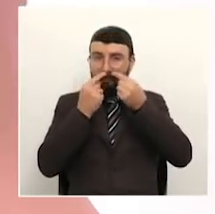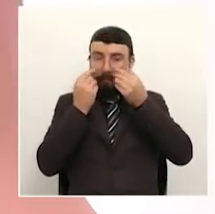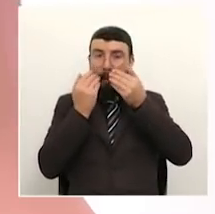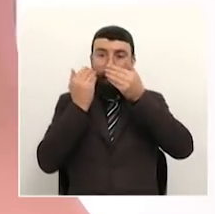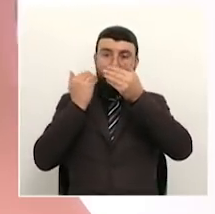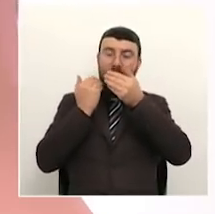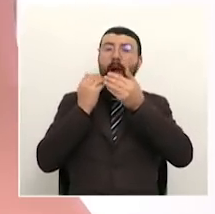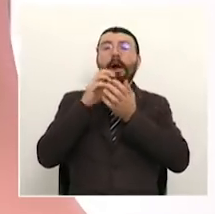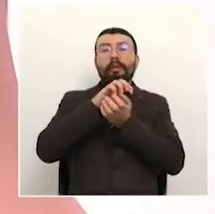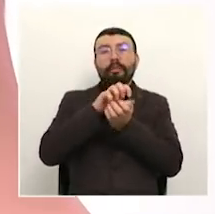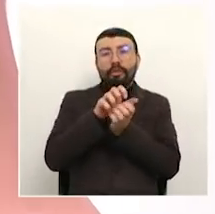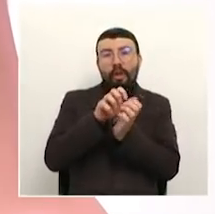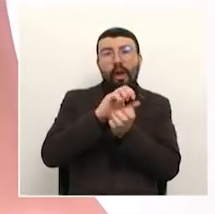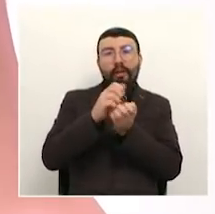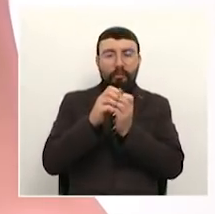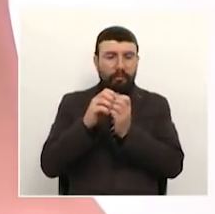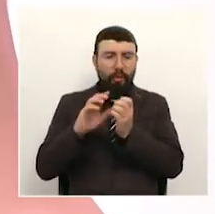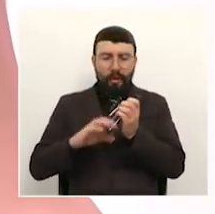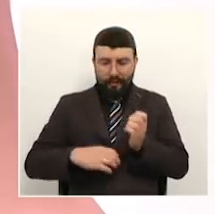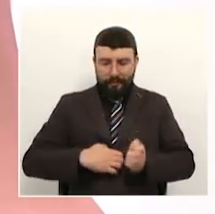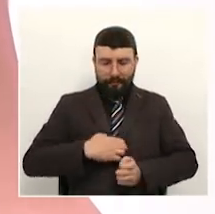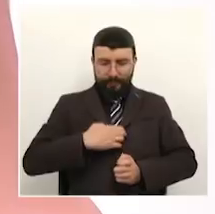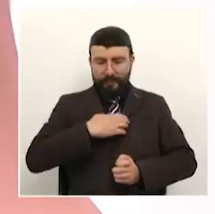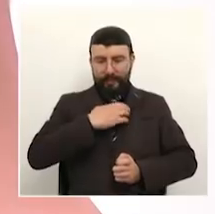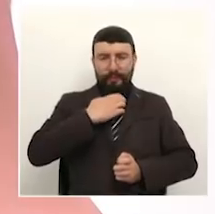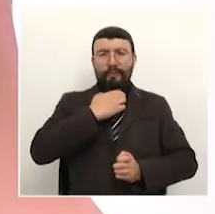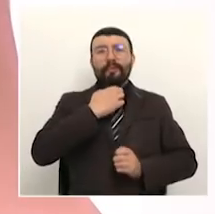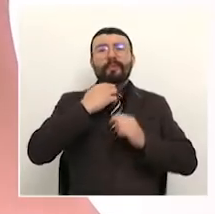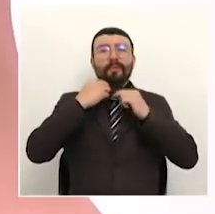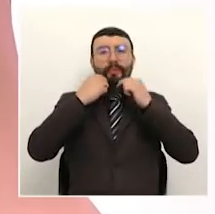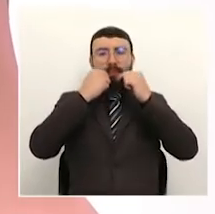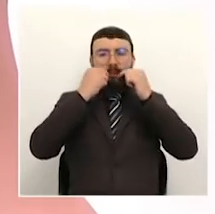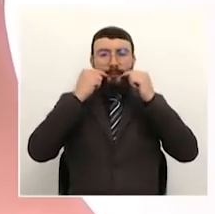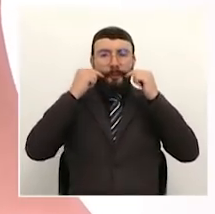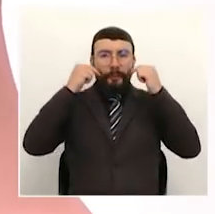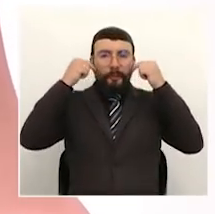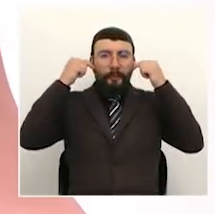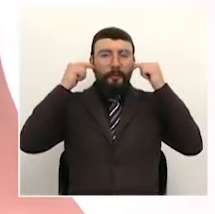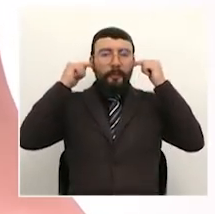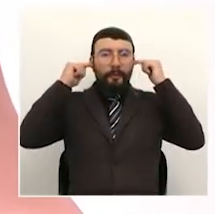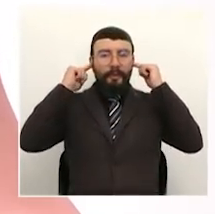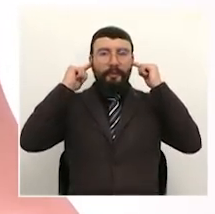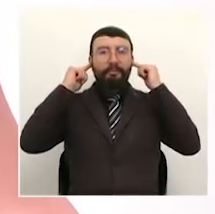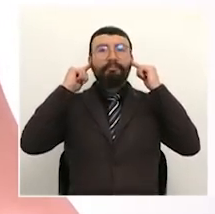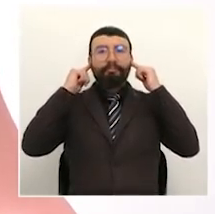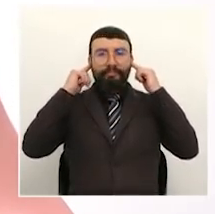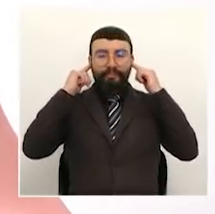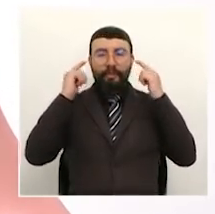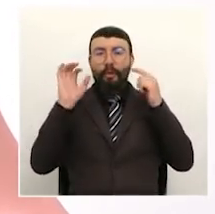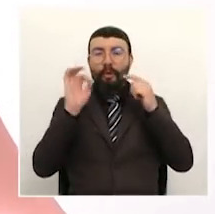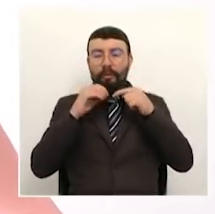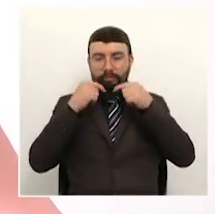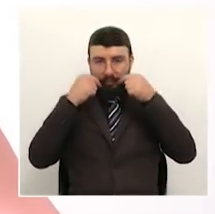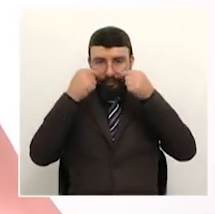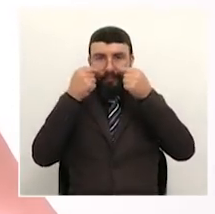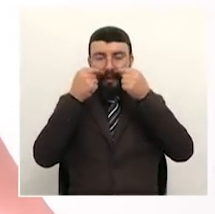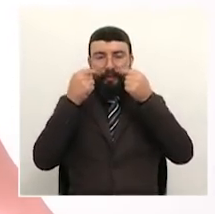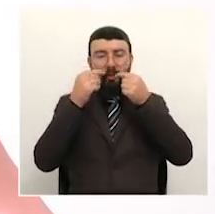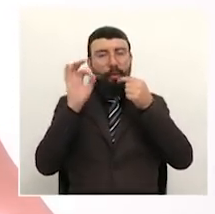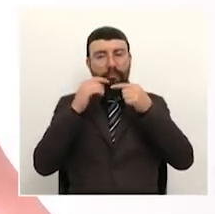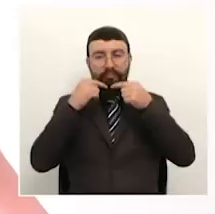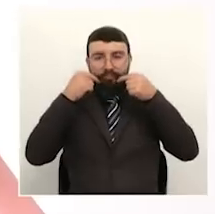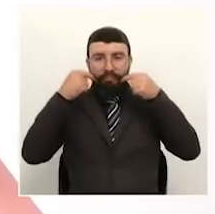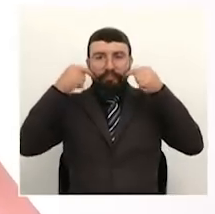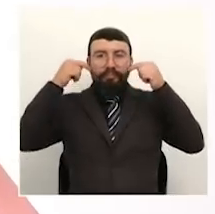todo esto se puede comunicar desde acá meterse a esta zona y hacia los lados no encontraría casi a un lado la trompa de eustaquio y